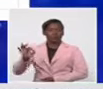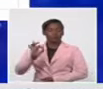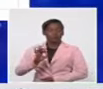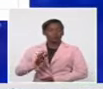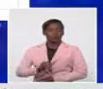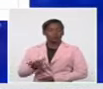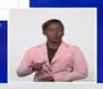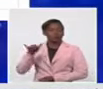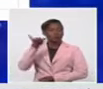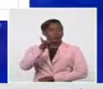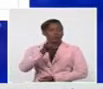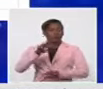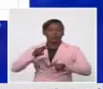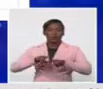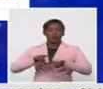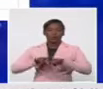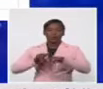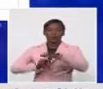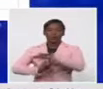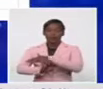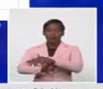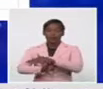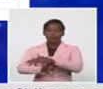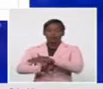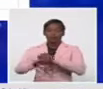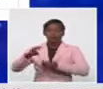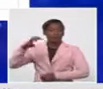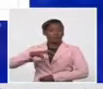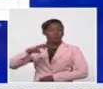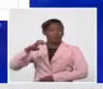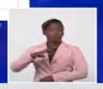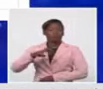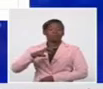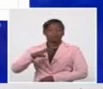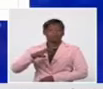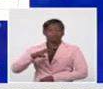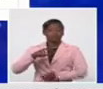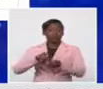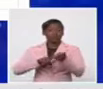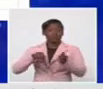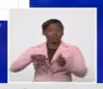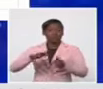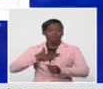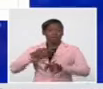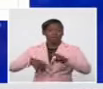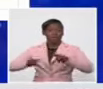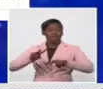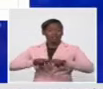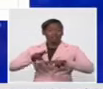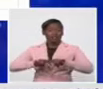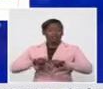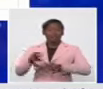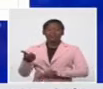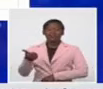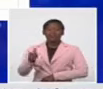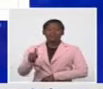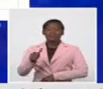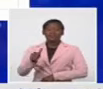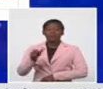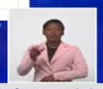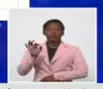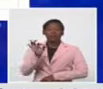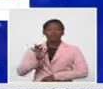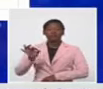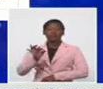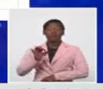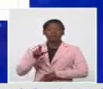Habana del Este y Marianao, como vemos, de la provincia de La Habana, 10 de sus 15 municipios